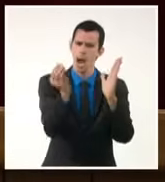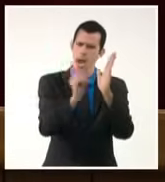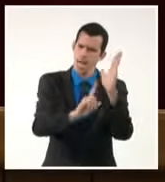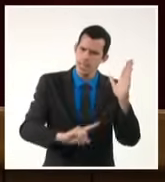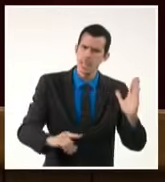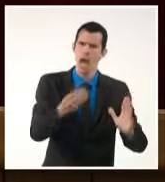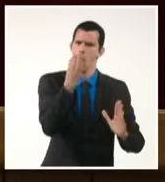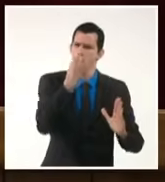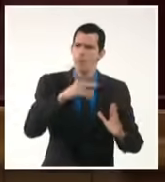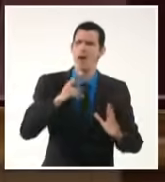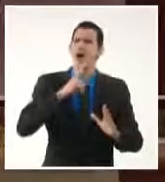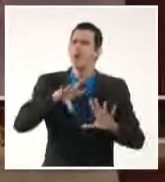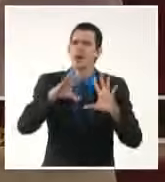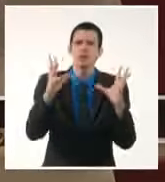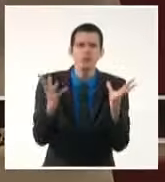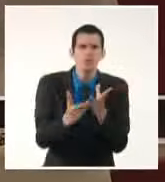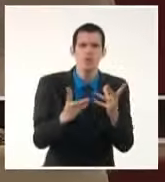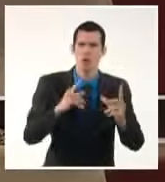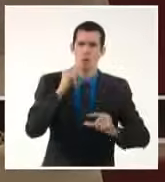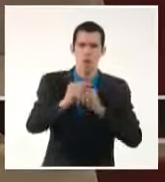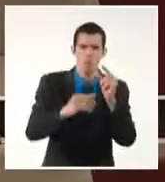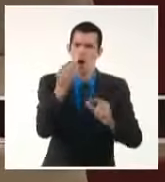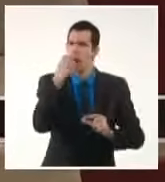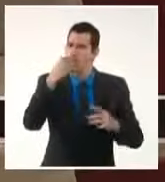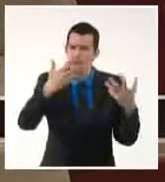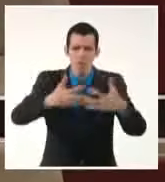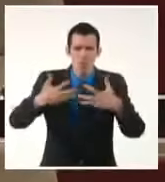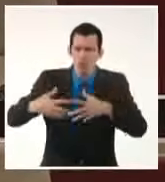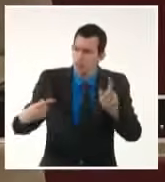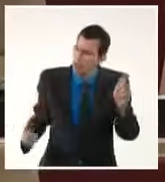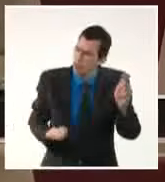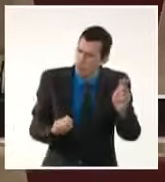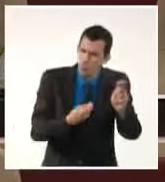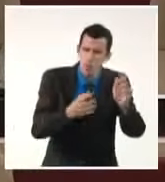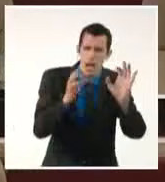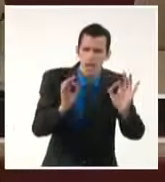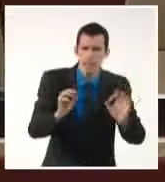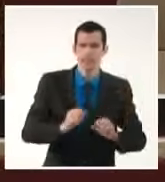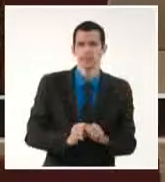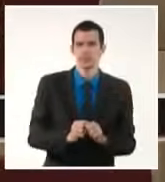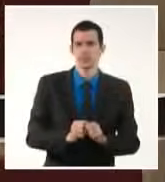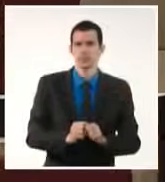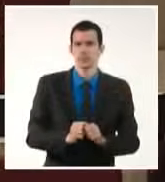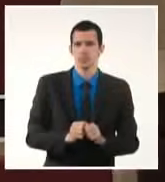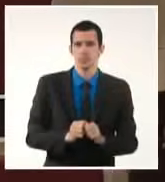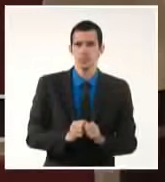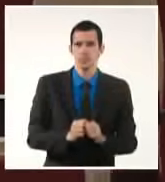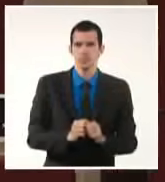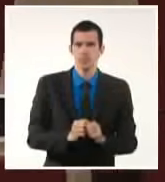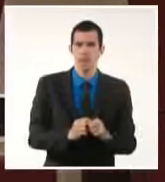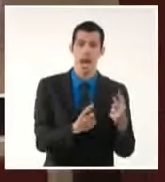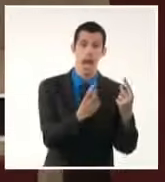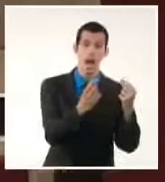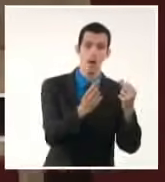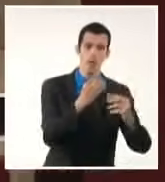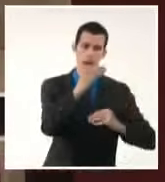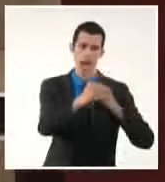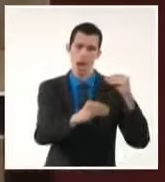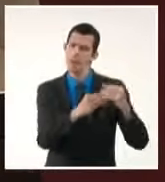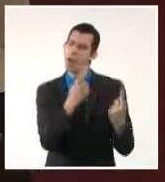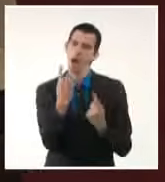de la mayoría del pueblo. Ese es el objetivo de la guerra económica y los resultados se materializan con